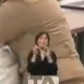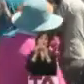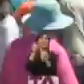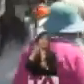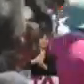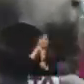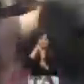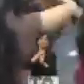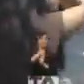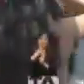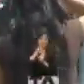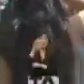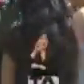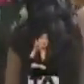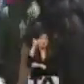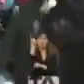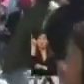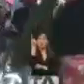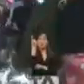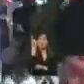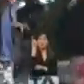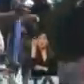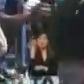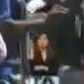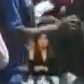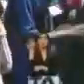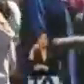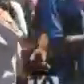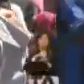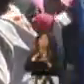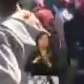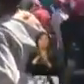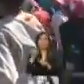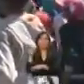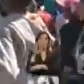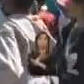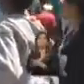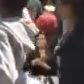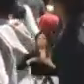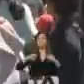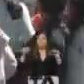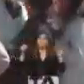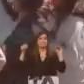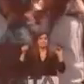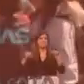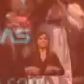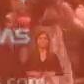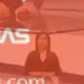trabajo a partir del lunes 11, que se espera esté superada la emergencia.